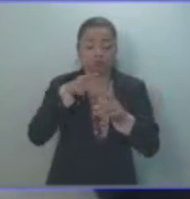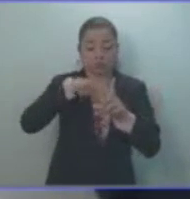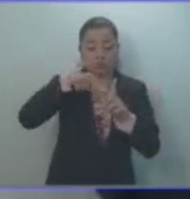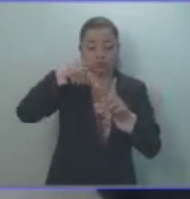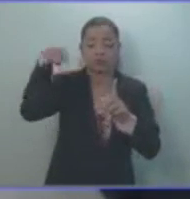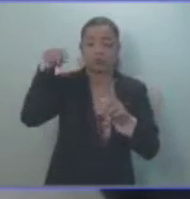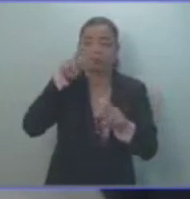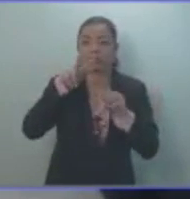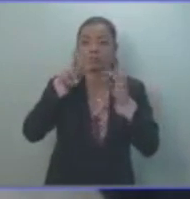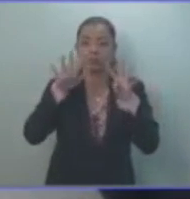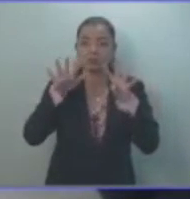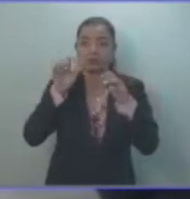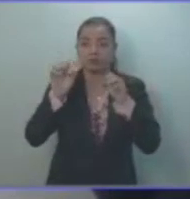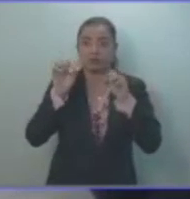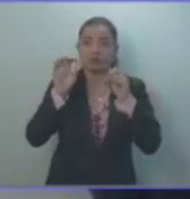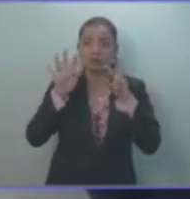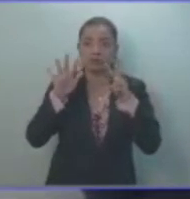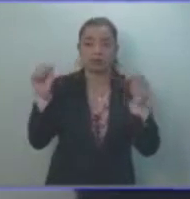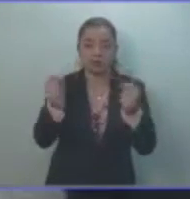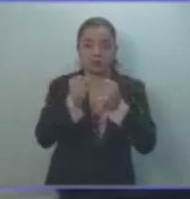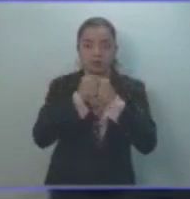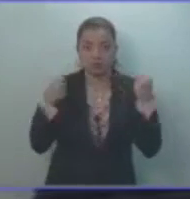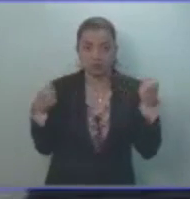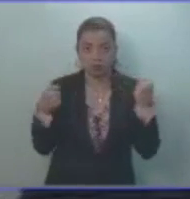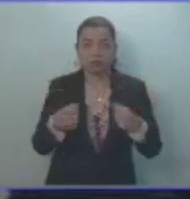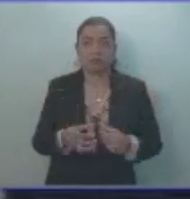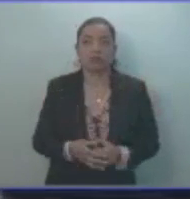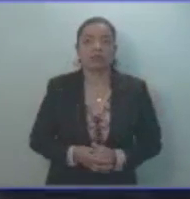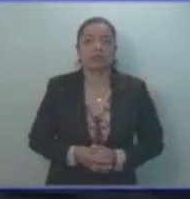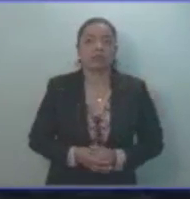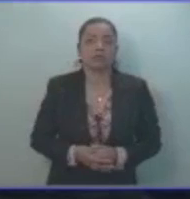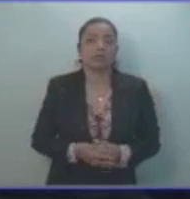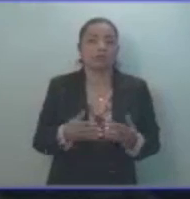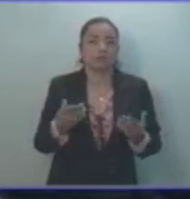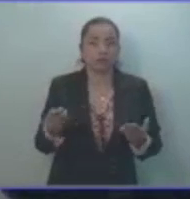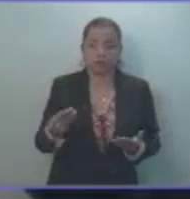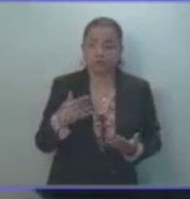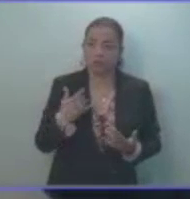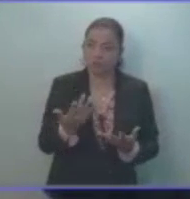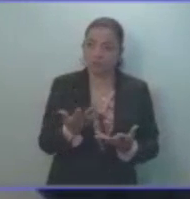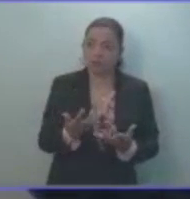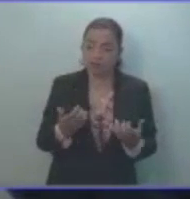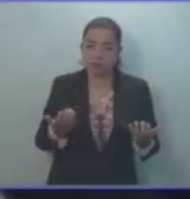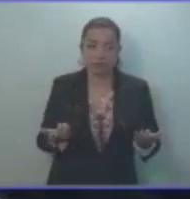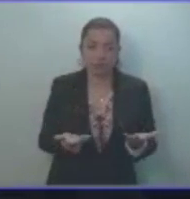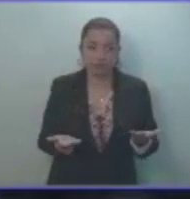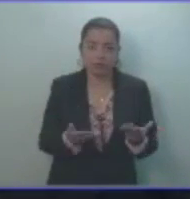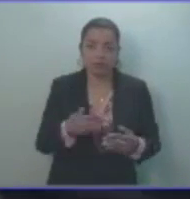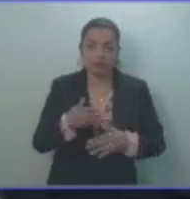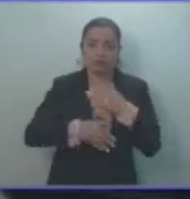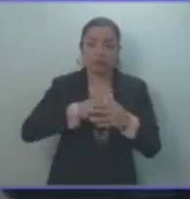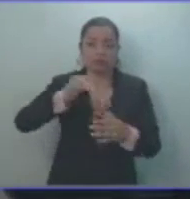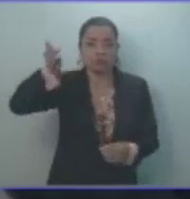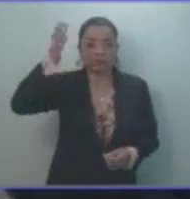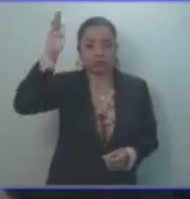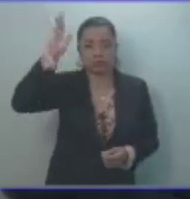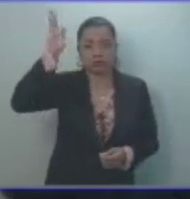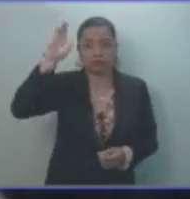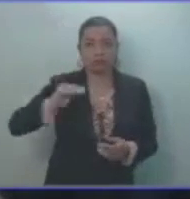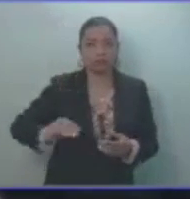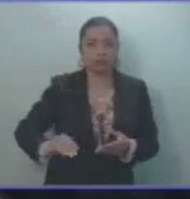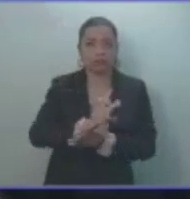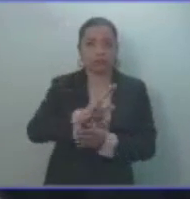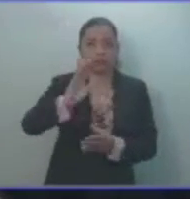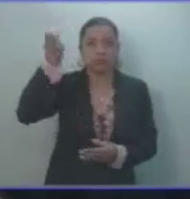de 39.7 millones. Lo que yo he querido hacer en el discurso de presentación